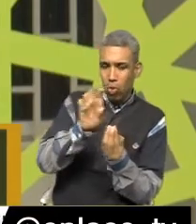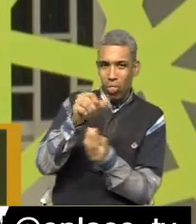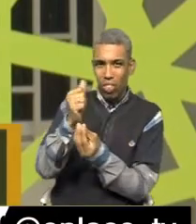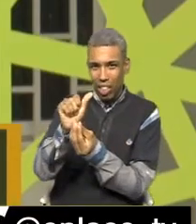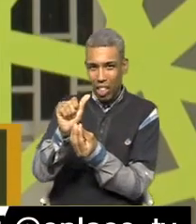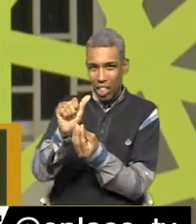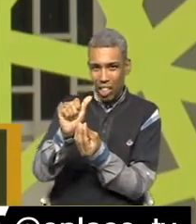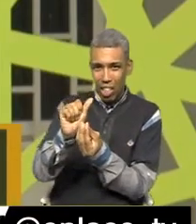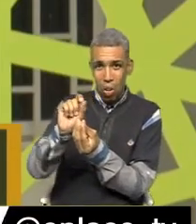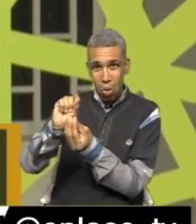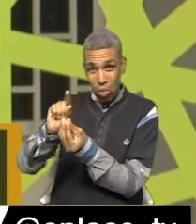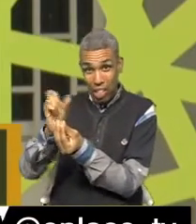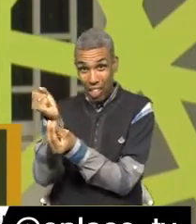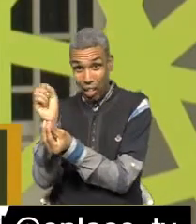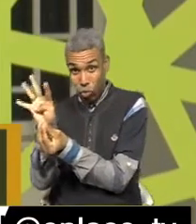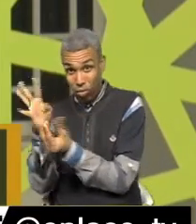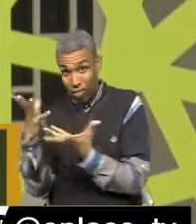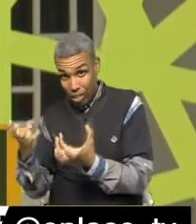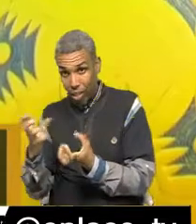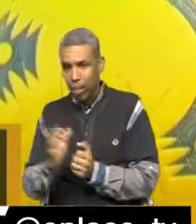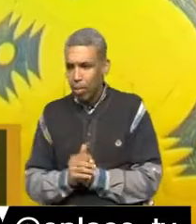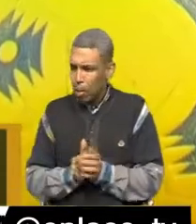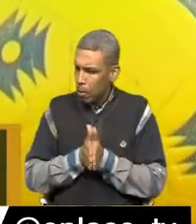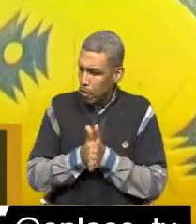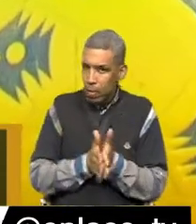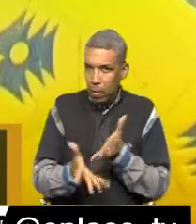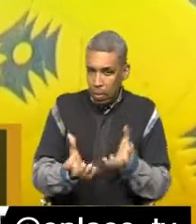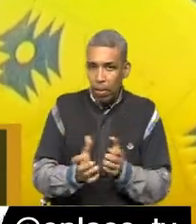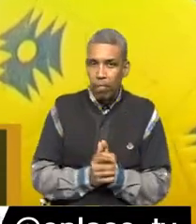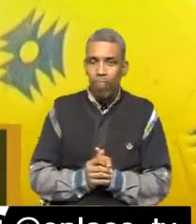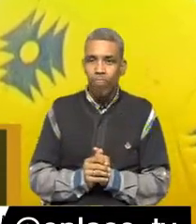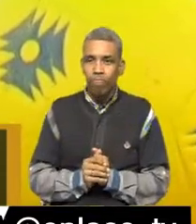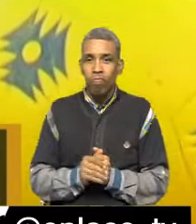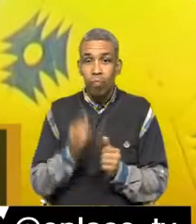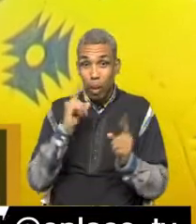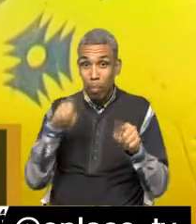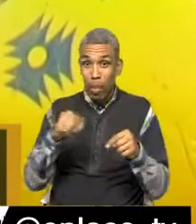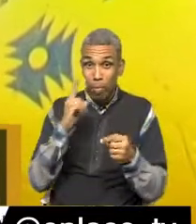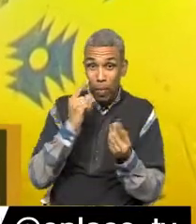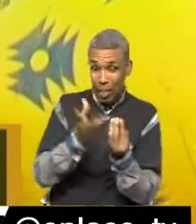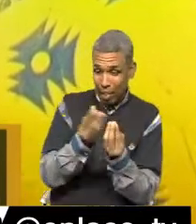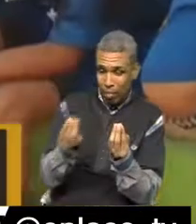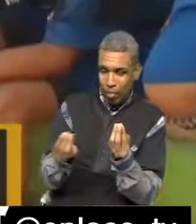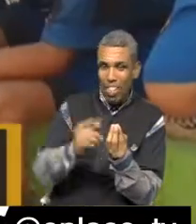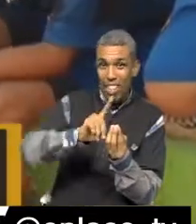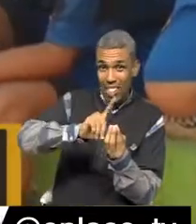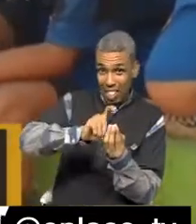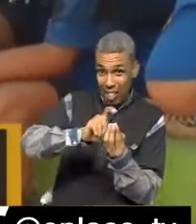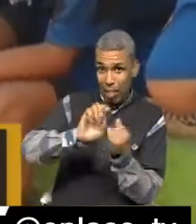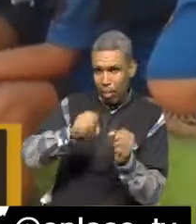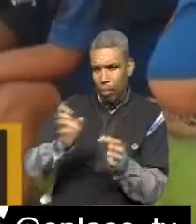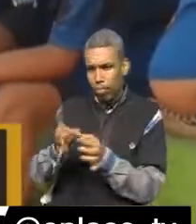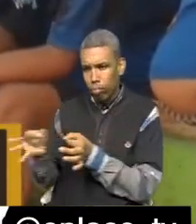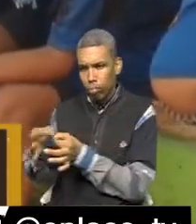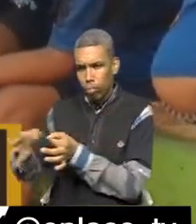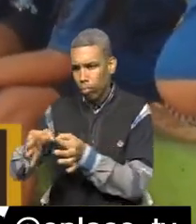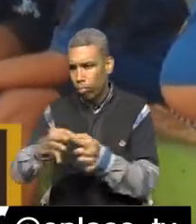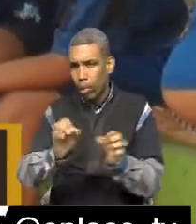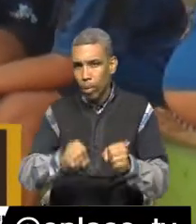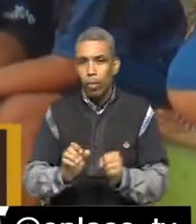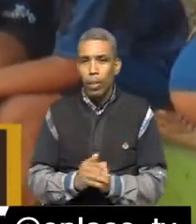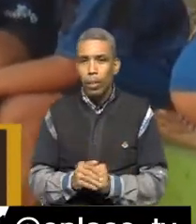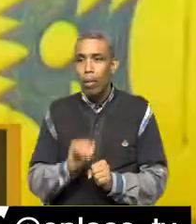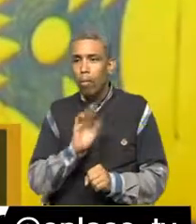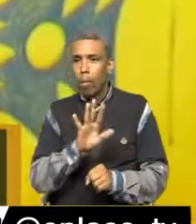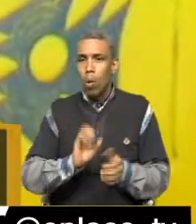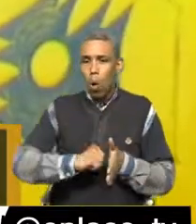categoría 6 que se va a hacer en los municipales. Proviclub adelanta sus prácticas en la cancha sintética monumental debido a los trabajos de remodelación que se